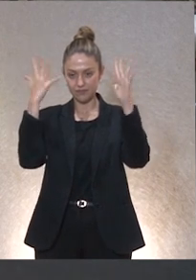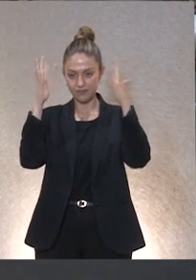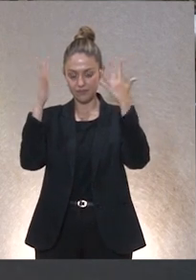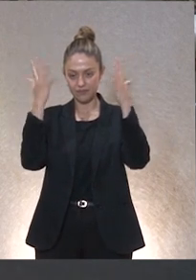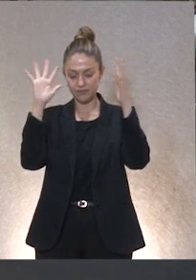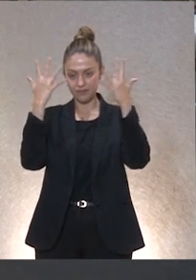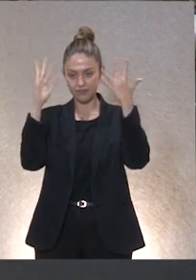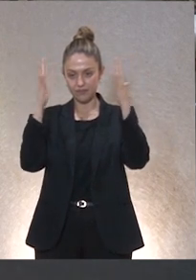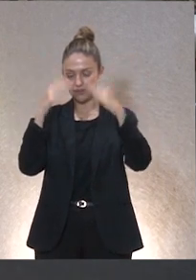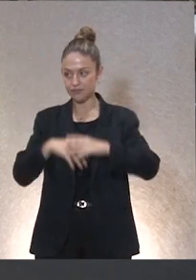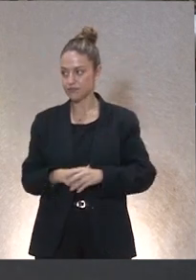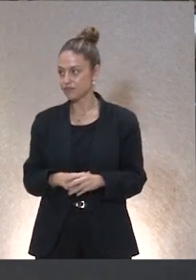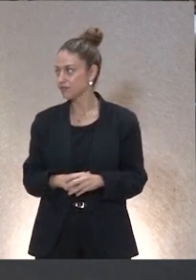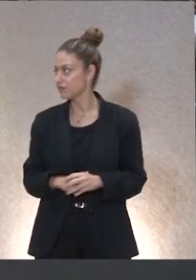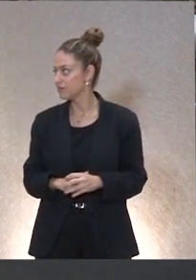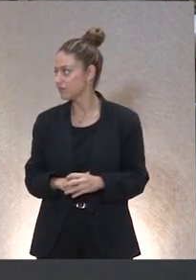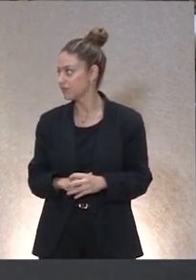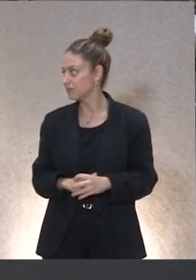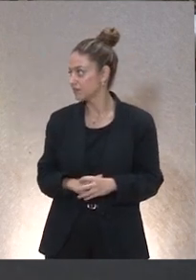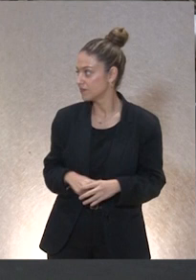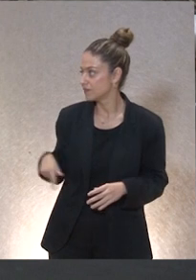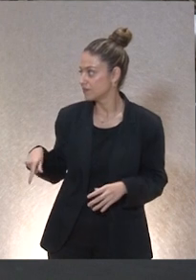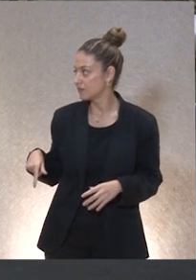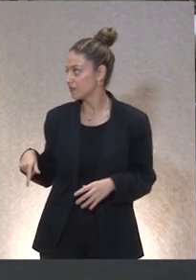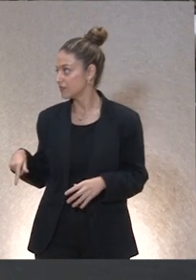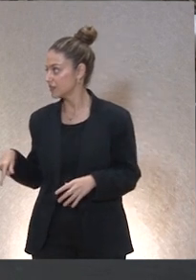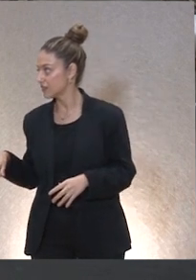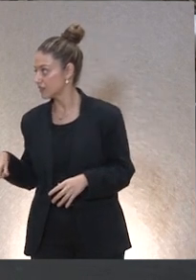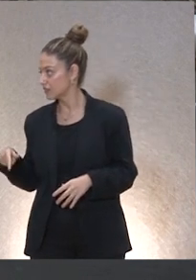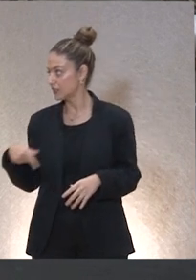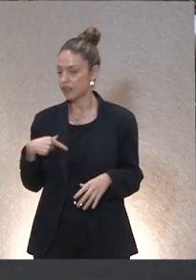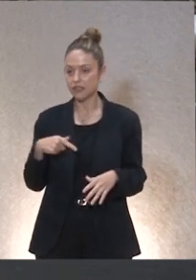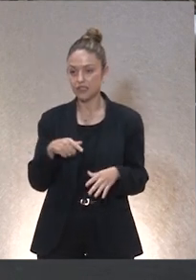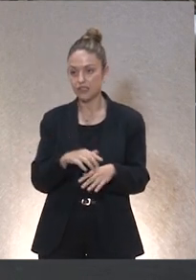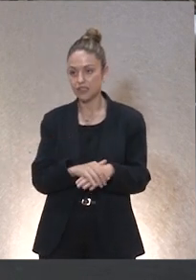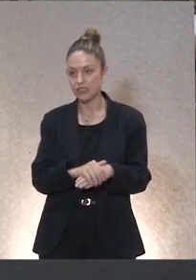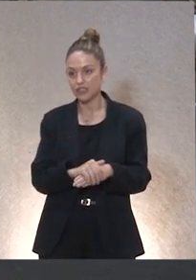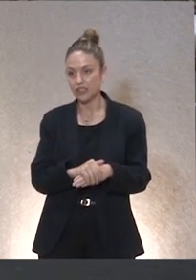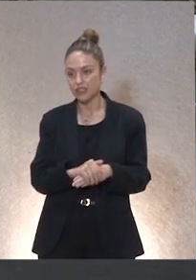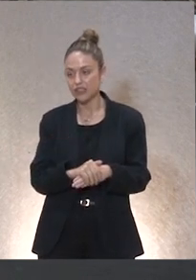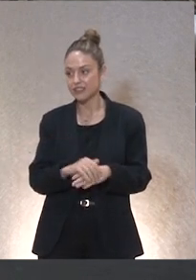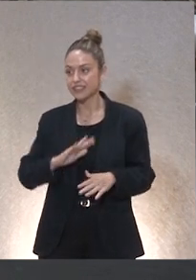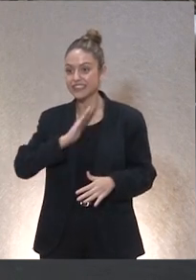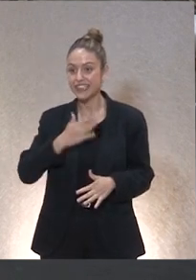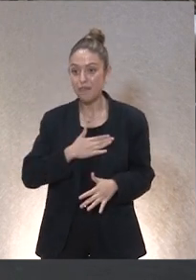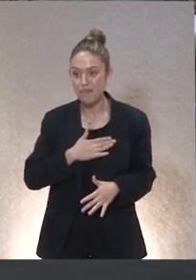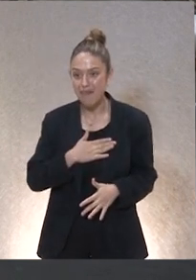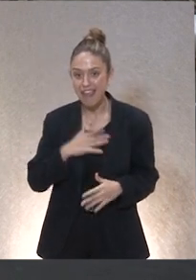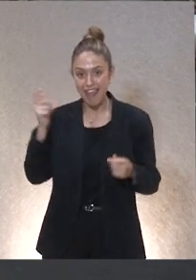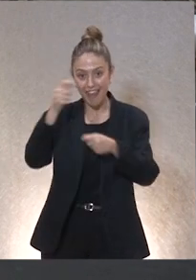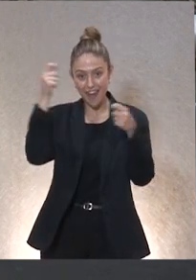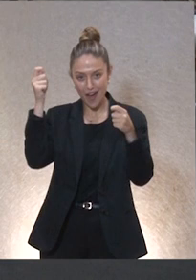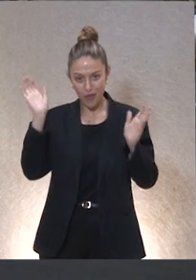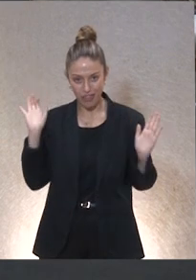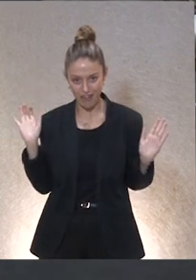dormir como Fernando pierda el avión por nuestra causa no nos lo íbamos a perdonar Sí además Es que mañana tengo que estar en Zaragoza